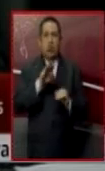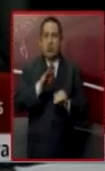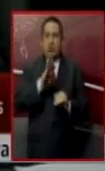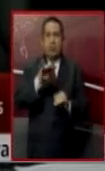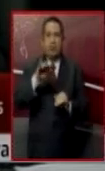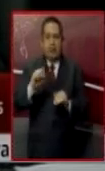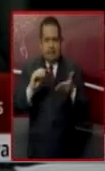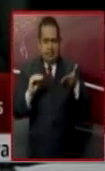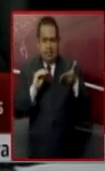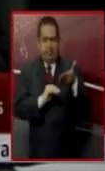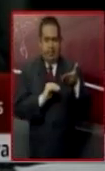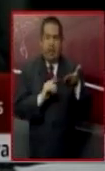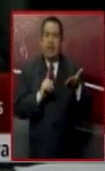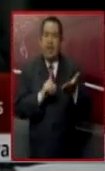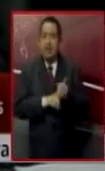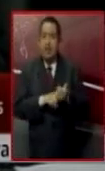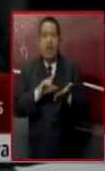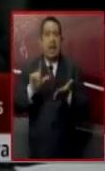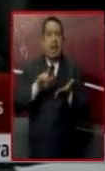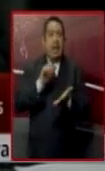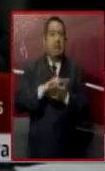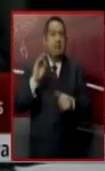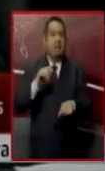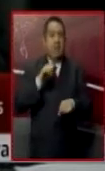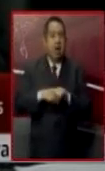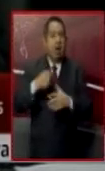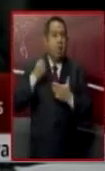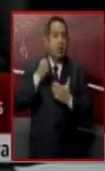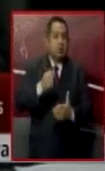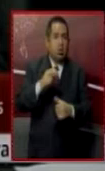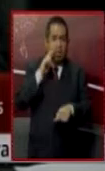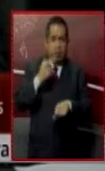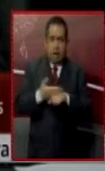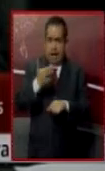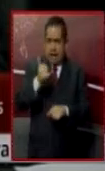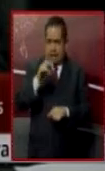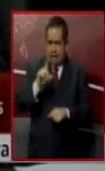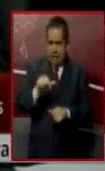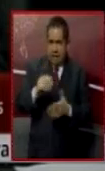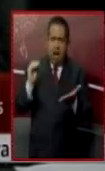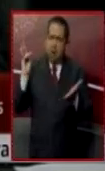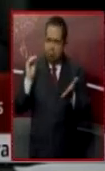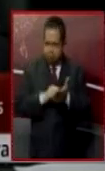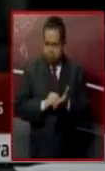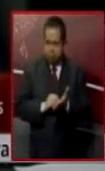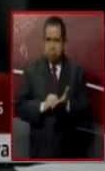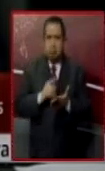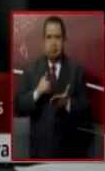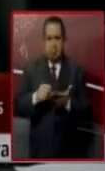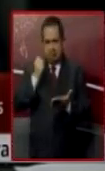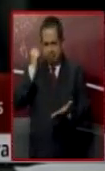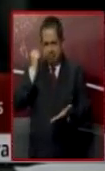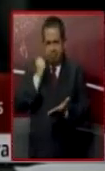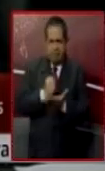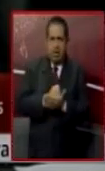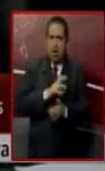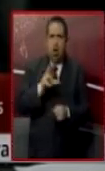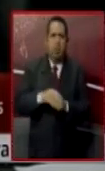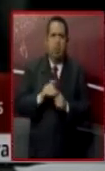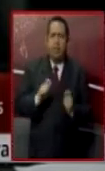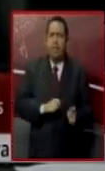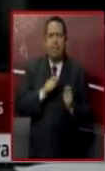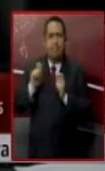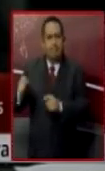artículo 19 bis a la Ley Federal de Presupuesto y Responsabilidad Hacendaria.